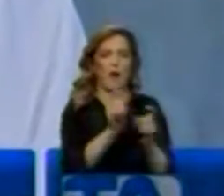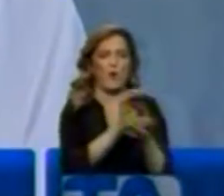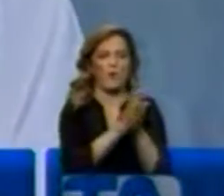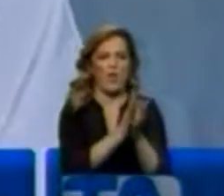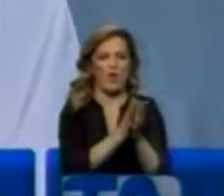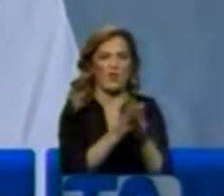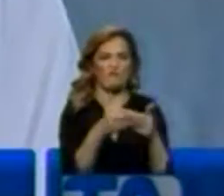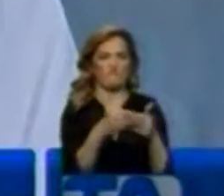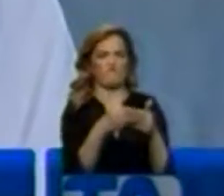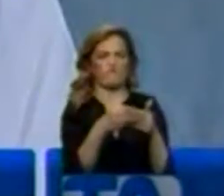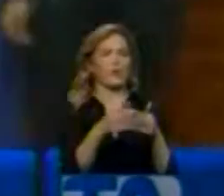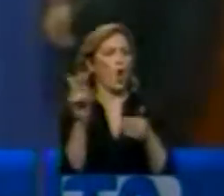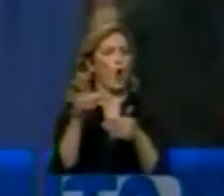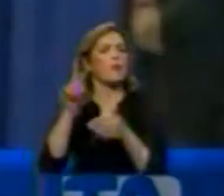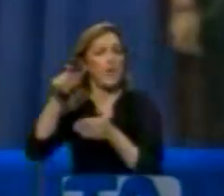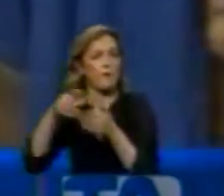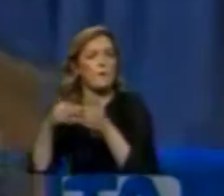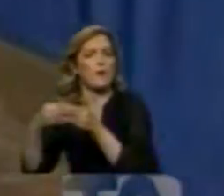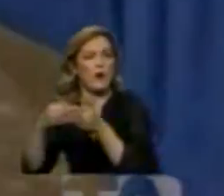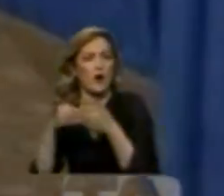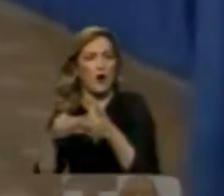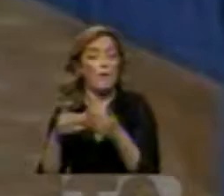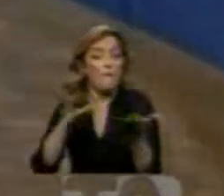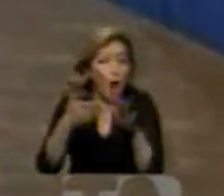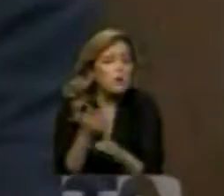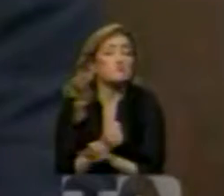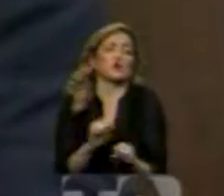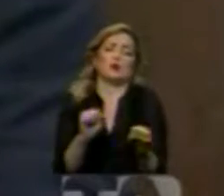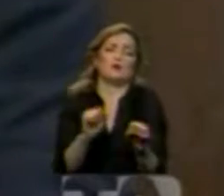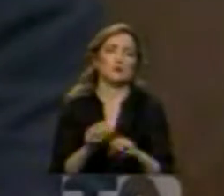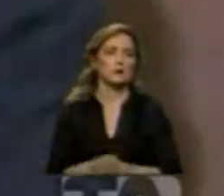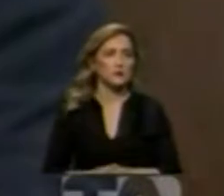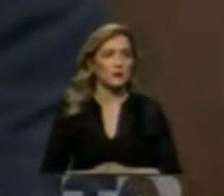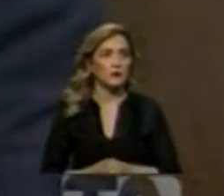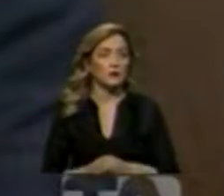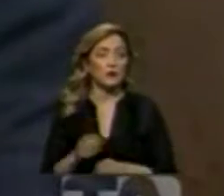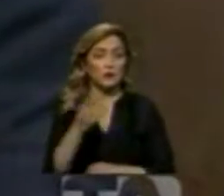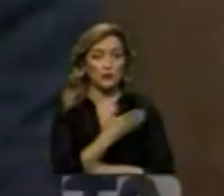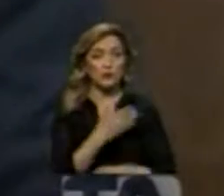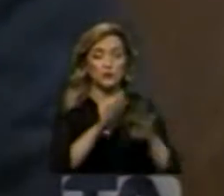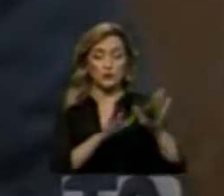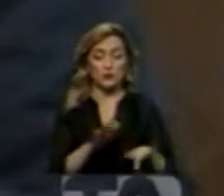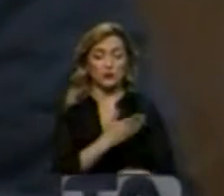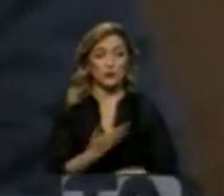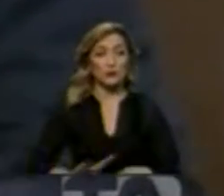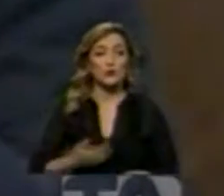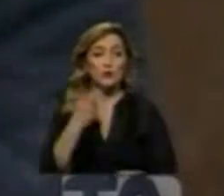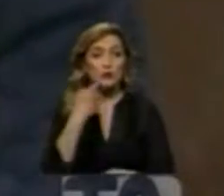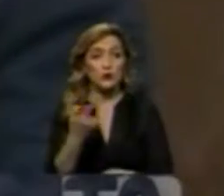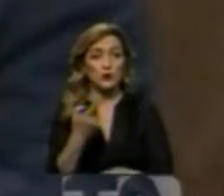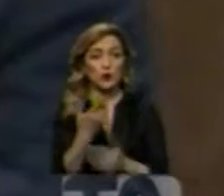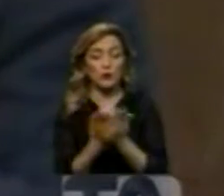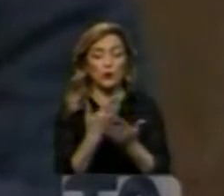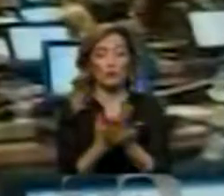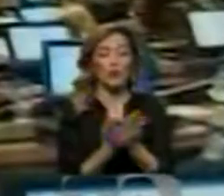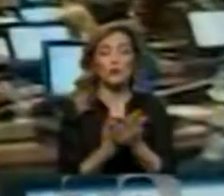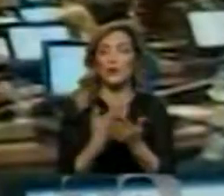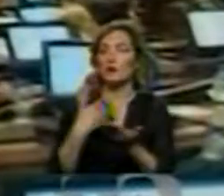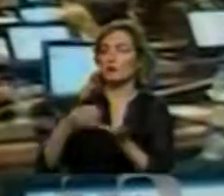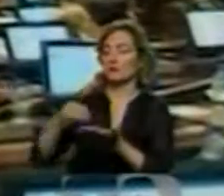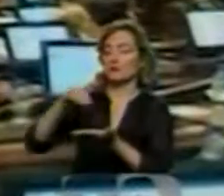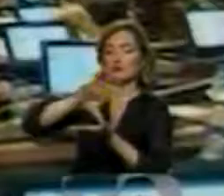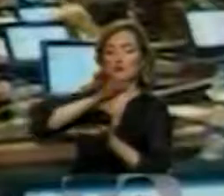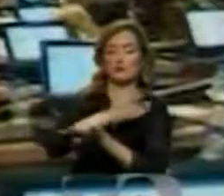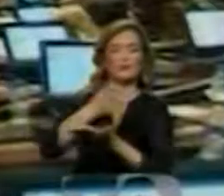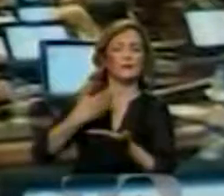solo la muerte es imposible. El secretario de la Presidencia, José Augusto Briones, asegura que cualquier modificación a la propuesta del Ejecutivo